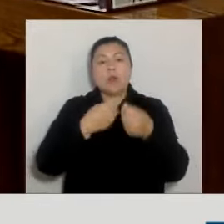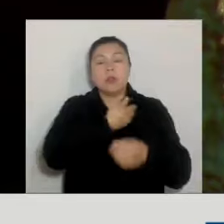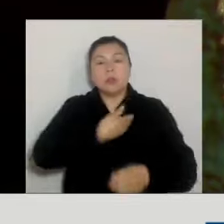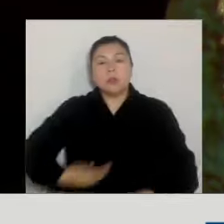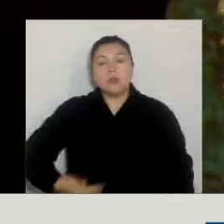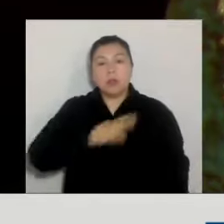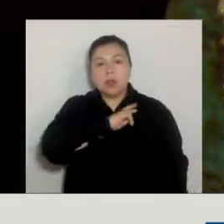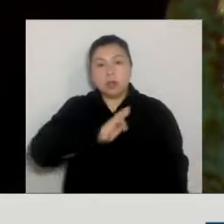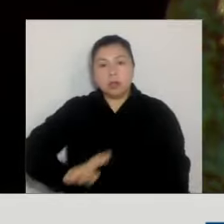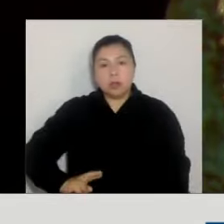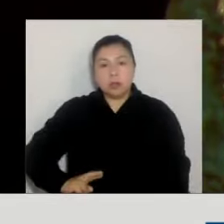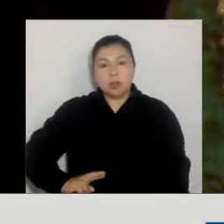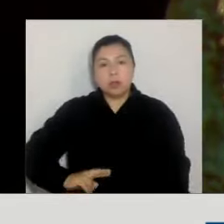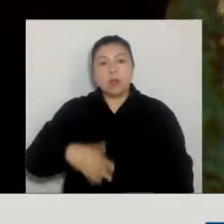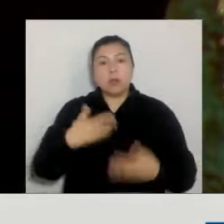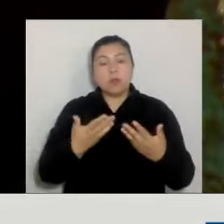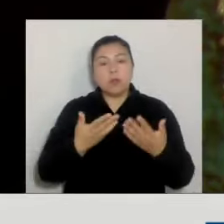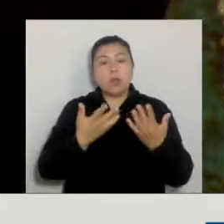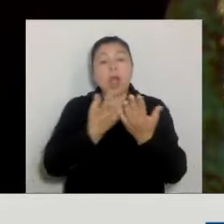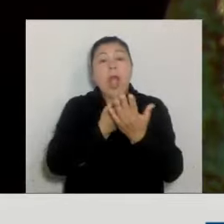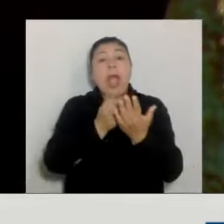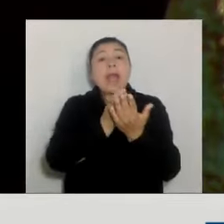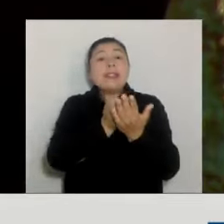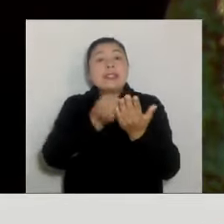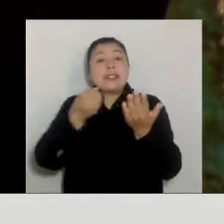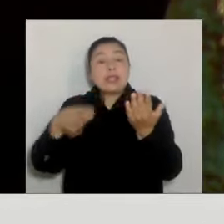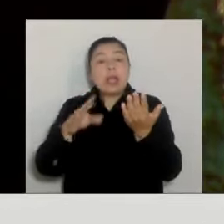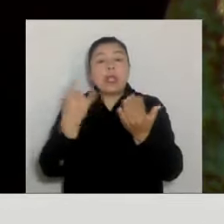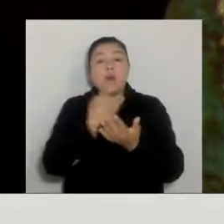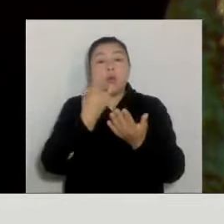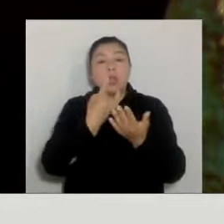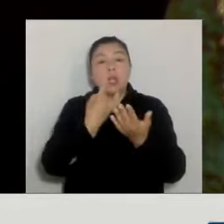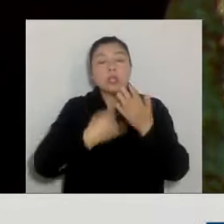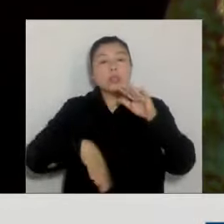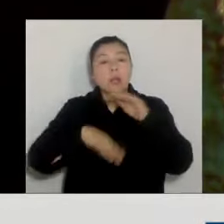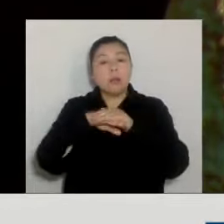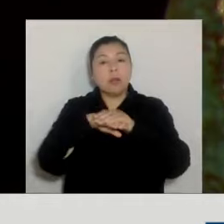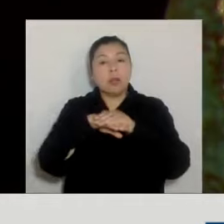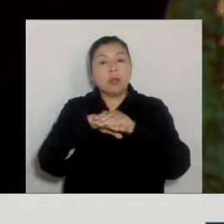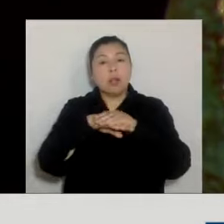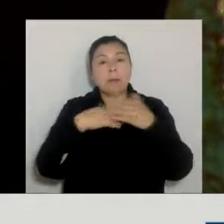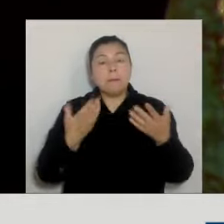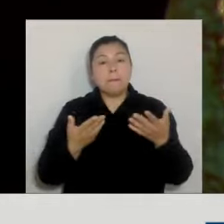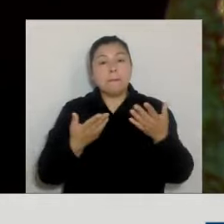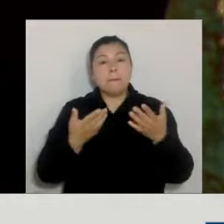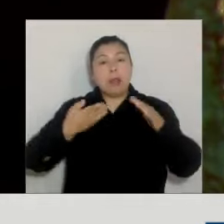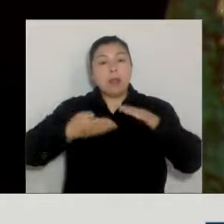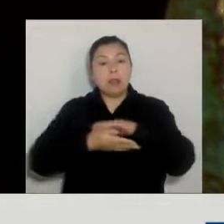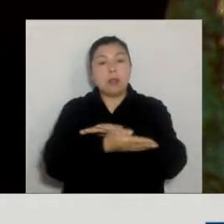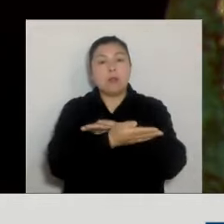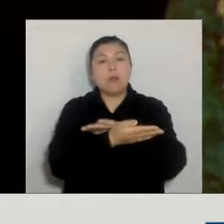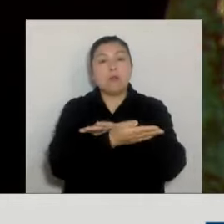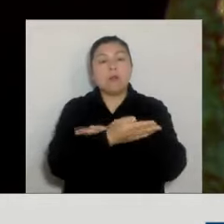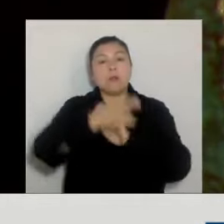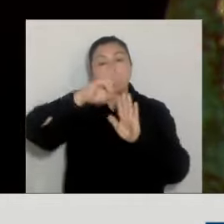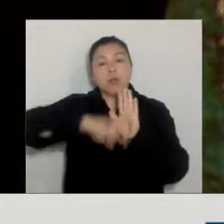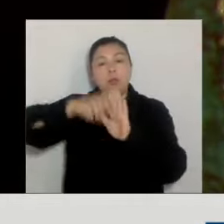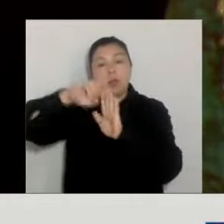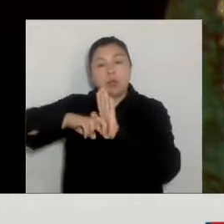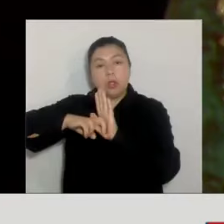república por los cuales retira y hace presente la urgencia calificada de suma para el despacho de los siguientes proyectos